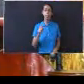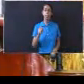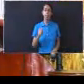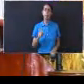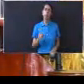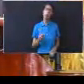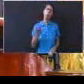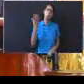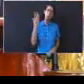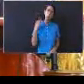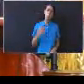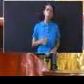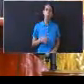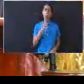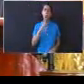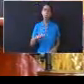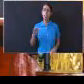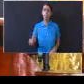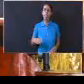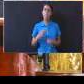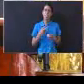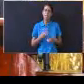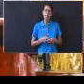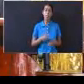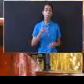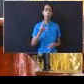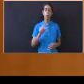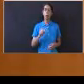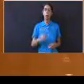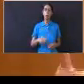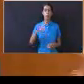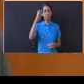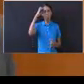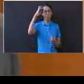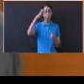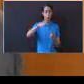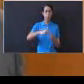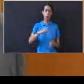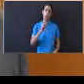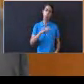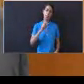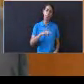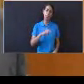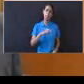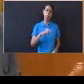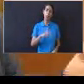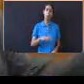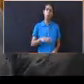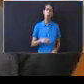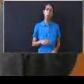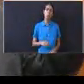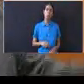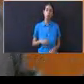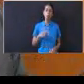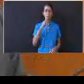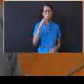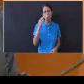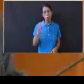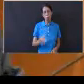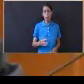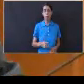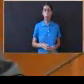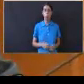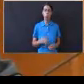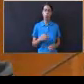Que no haya sido lo perfecto, lo necesario, lo adecuado. Tal vez sufrió algún tipo de maltrato en su